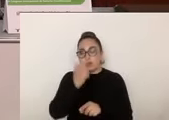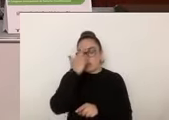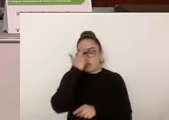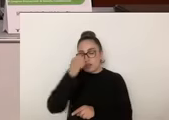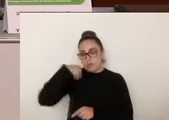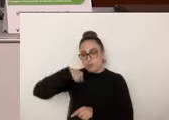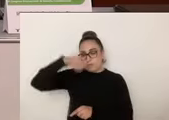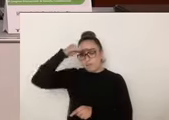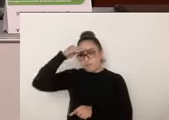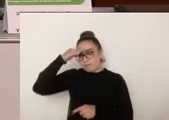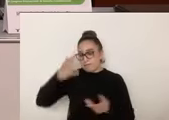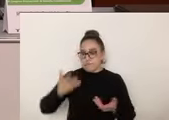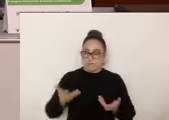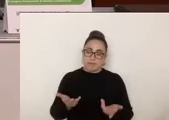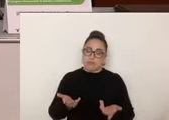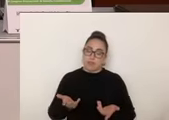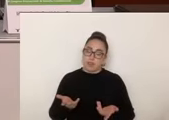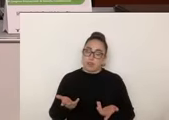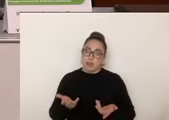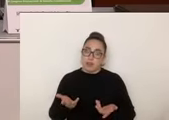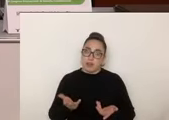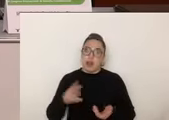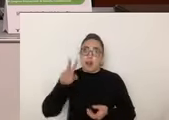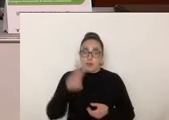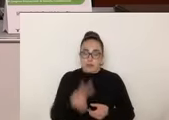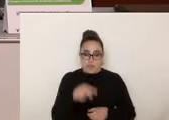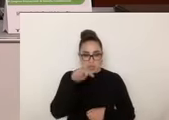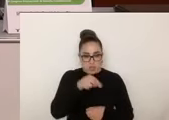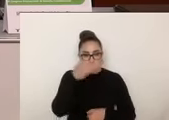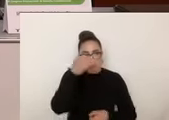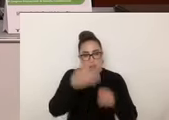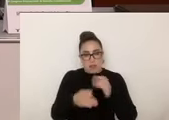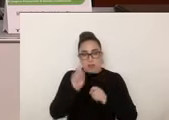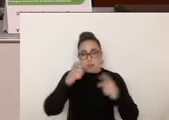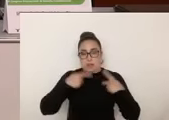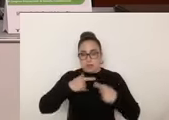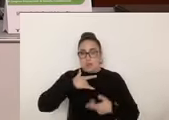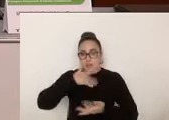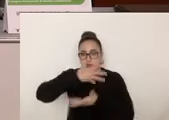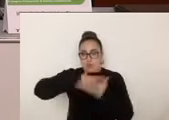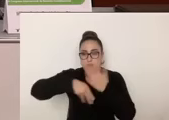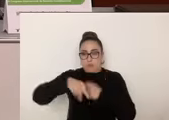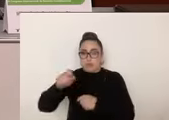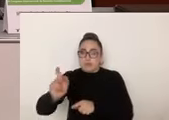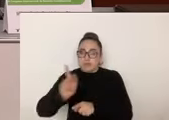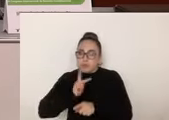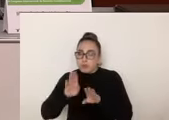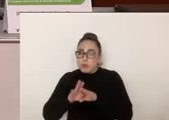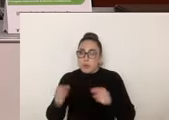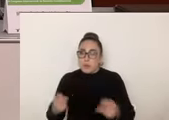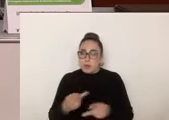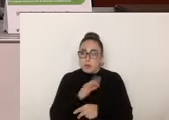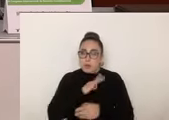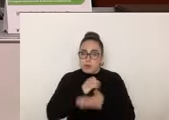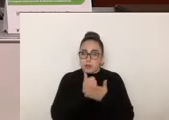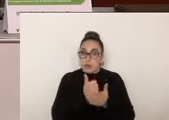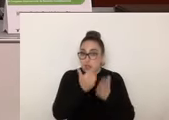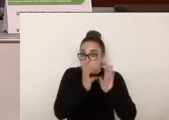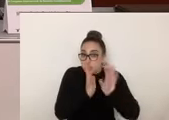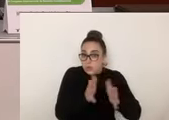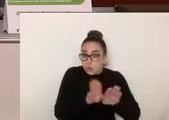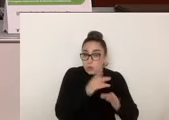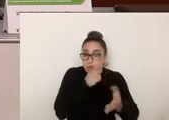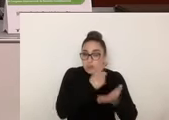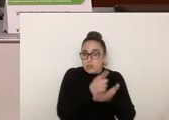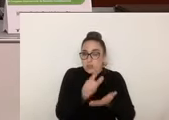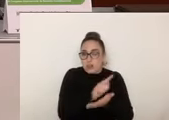pienso que aquí falta empatía y falta una adecuada noción del merecimiento. El merecimiento no es lo que dice la ley. La ley